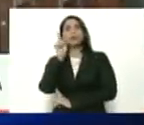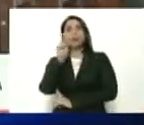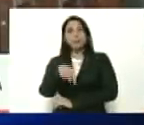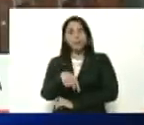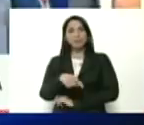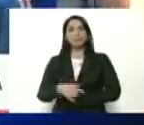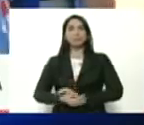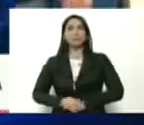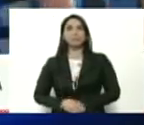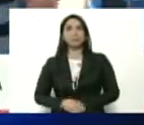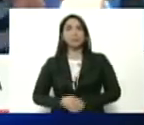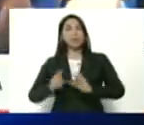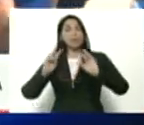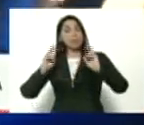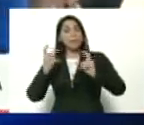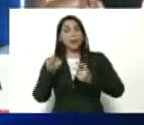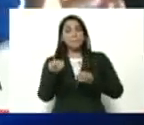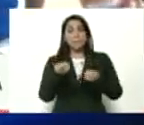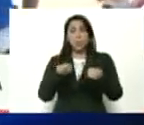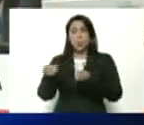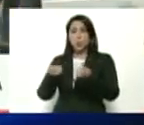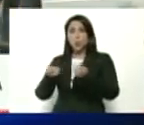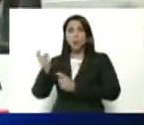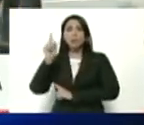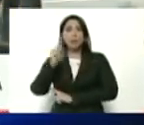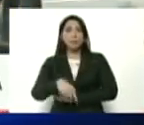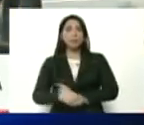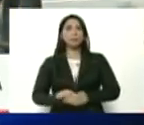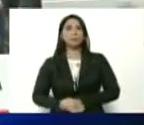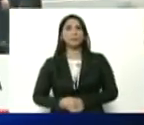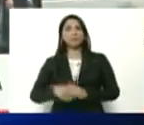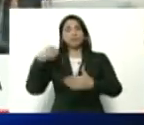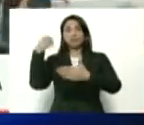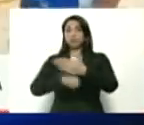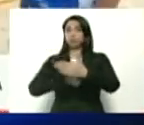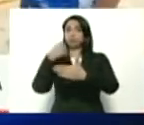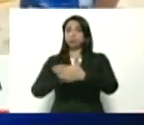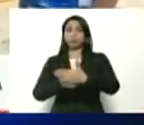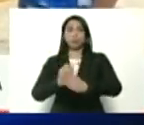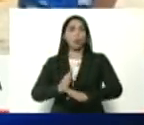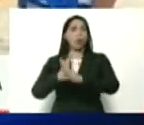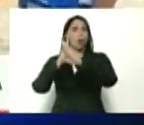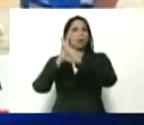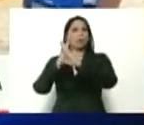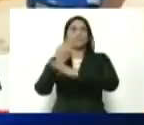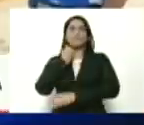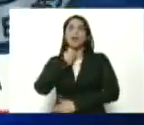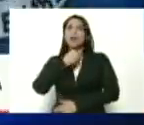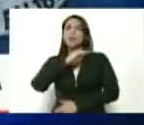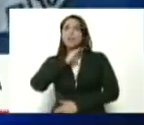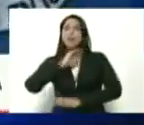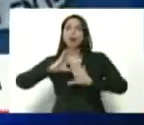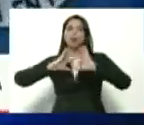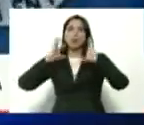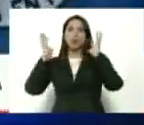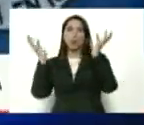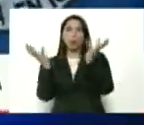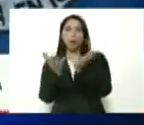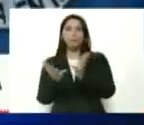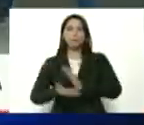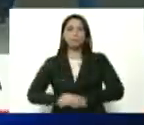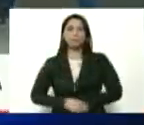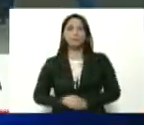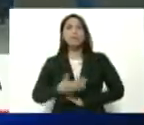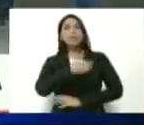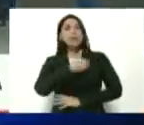tanto para el tema de servicios como para el combate contra esta pandemia global.